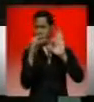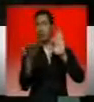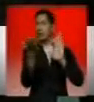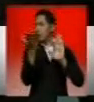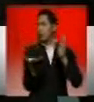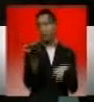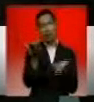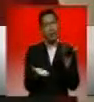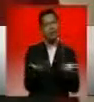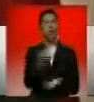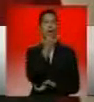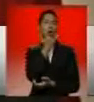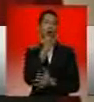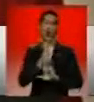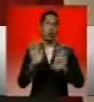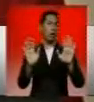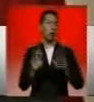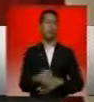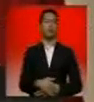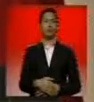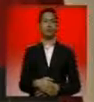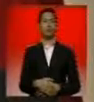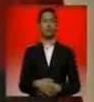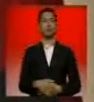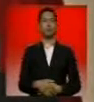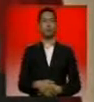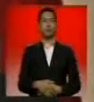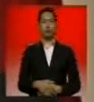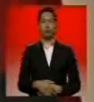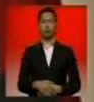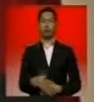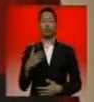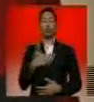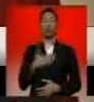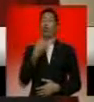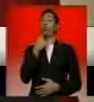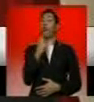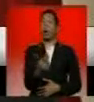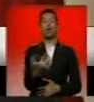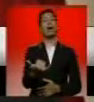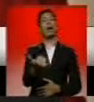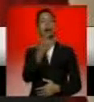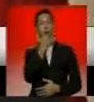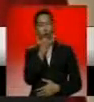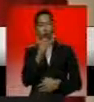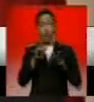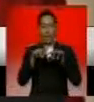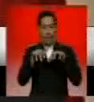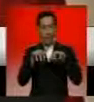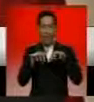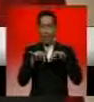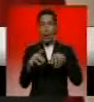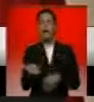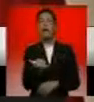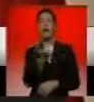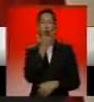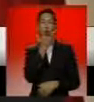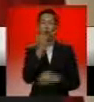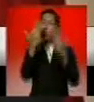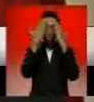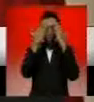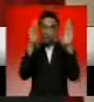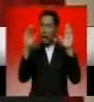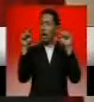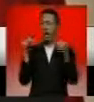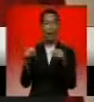error de transcripción. Estoy destacando que se produjo un error de transcripción. No lo sabemos si fue